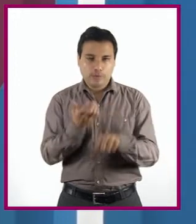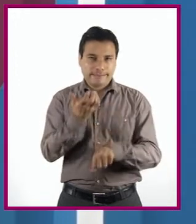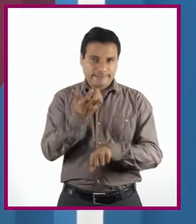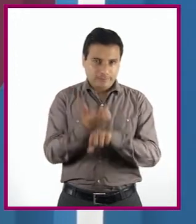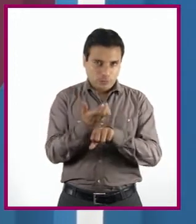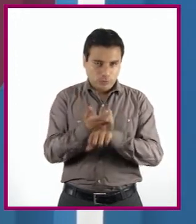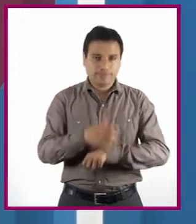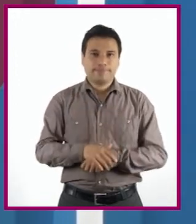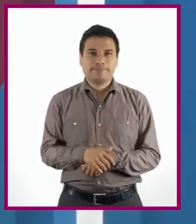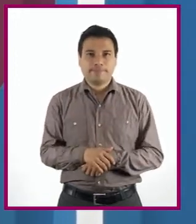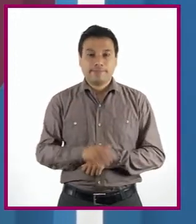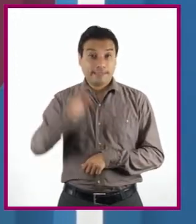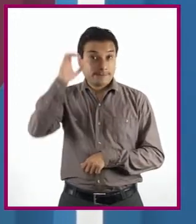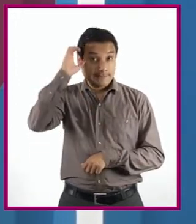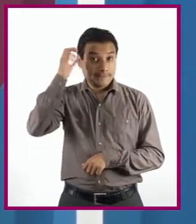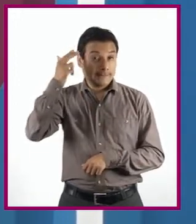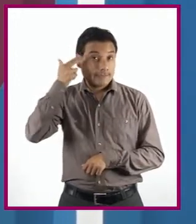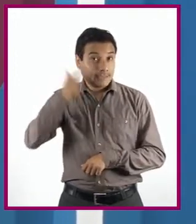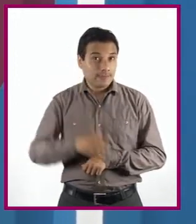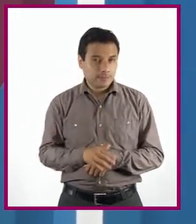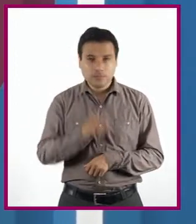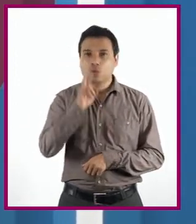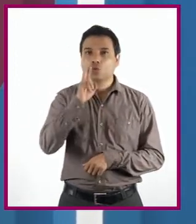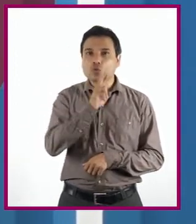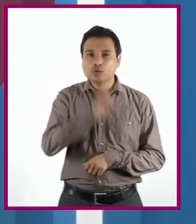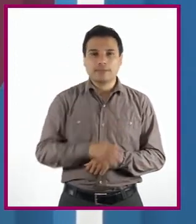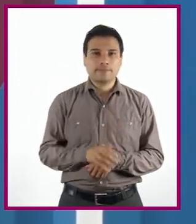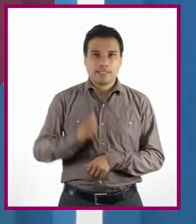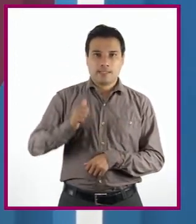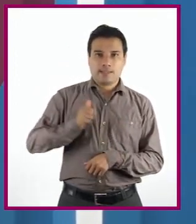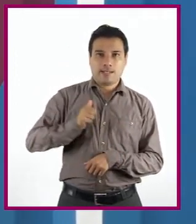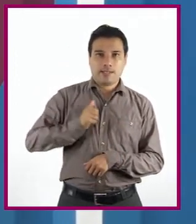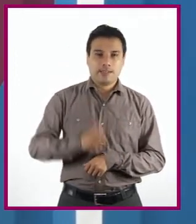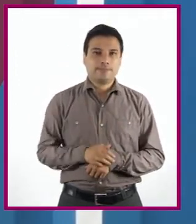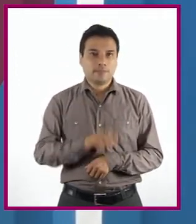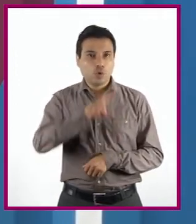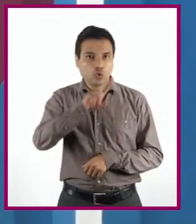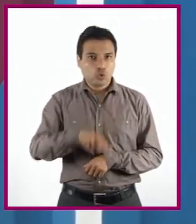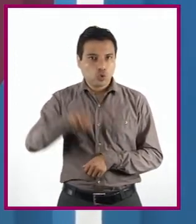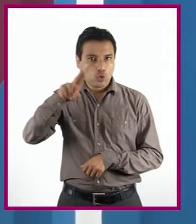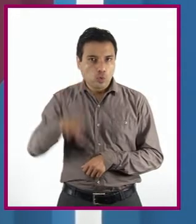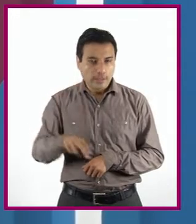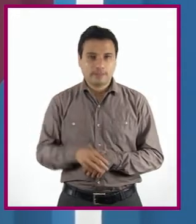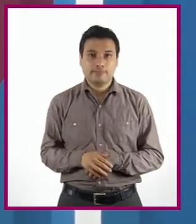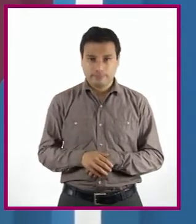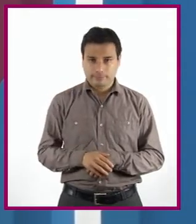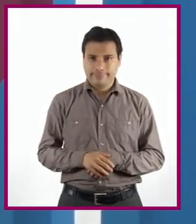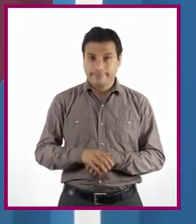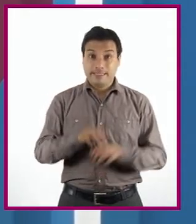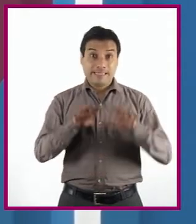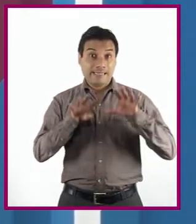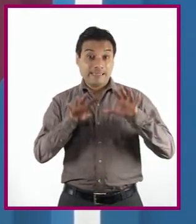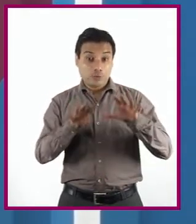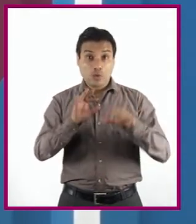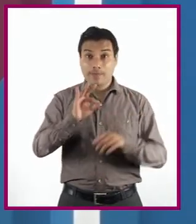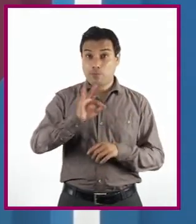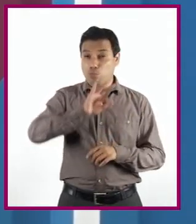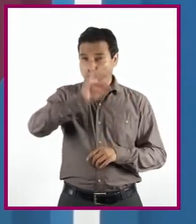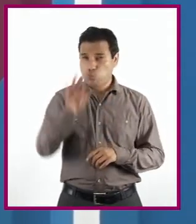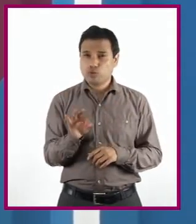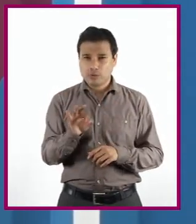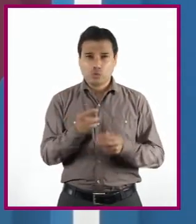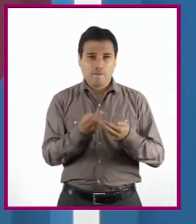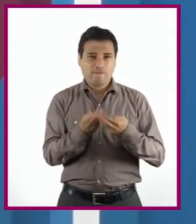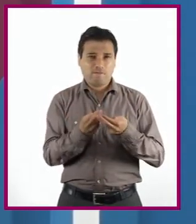América, China, Rusia, Canadá y Noruega, que explotan el 19% de las